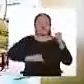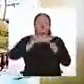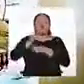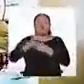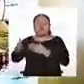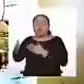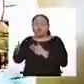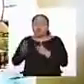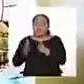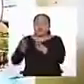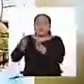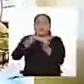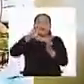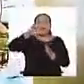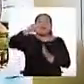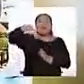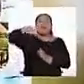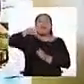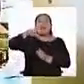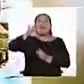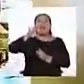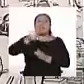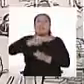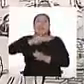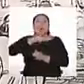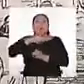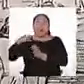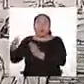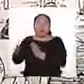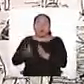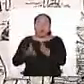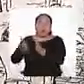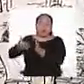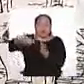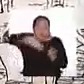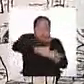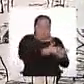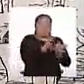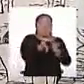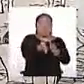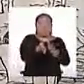así pudo cultivar diversos productos.